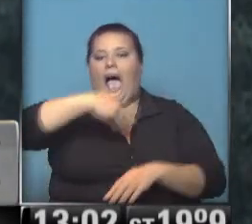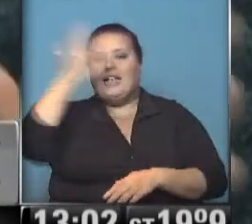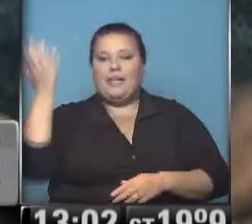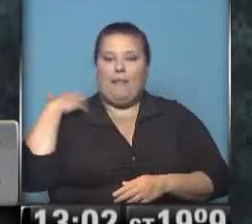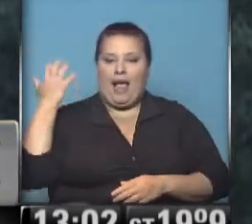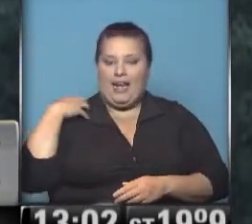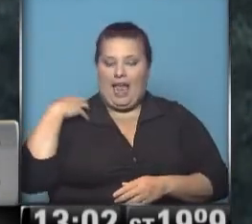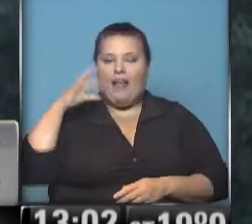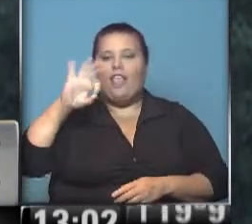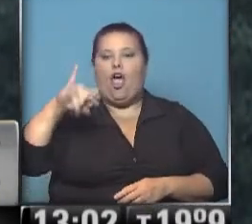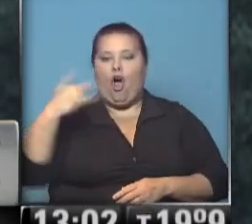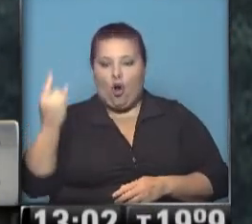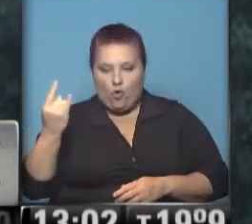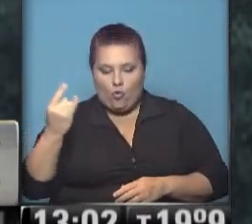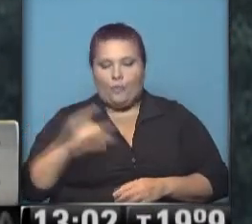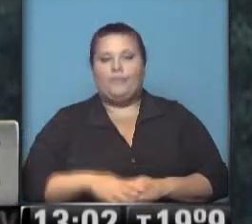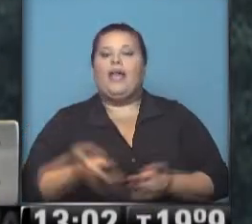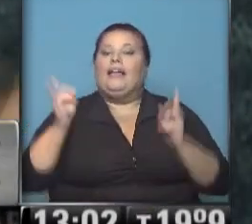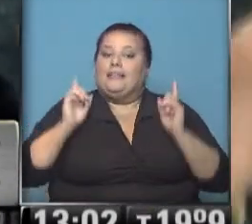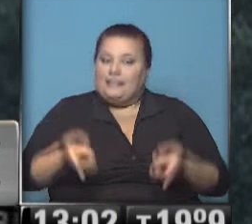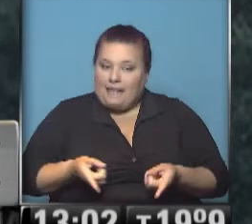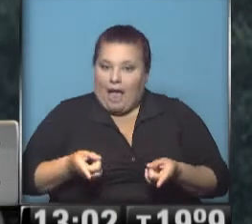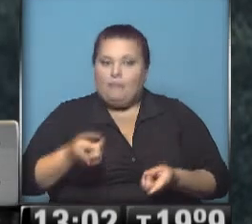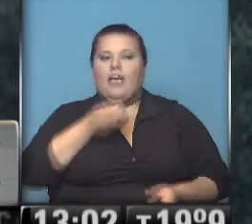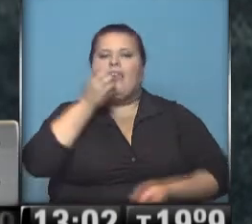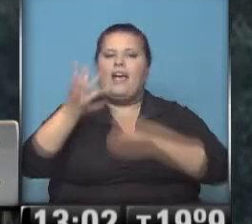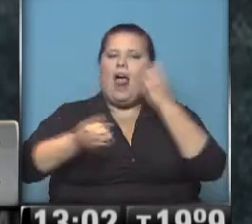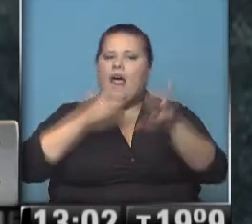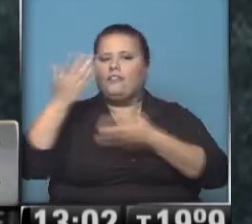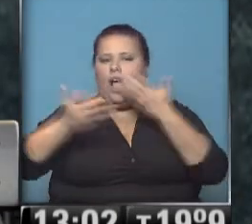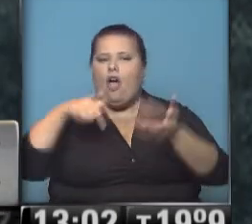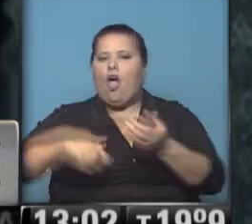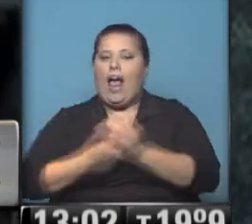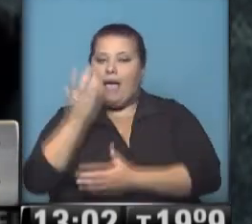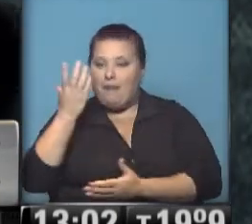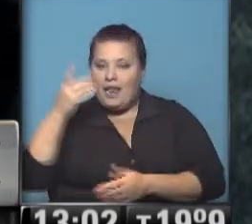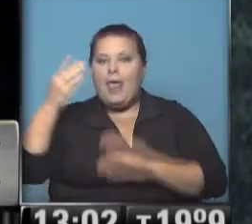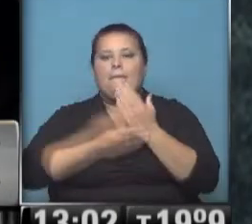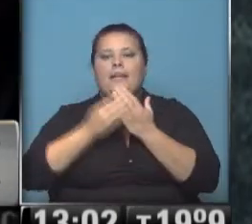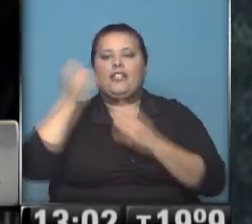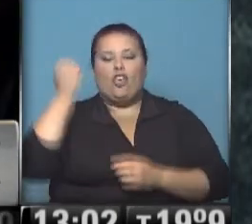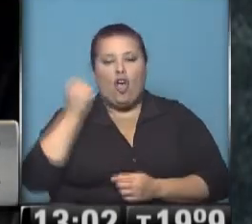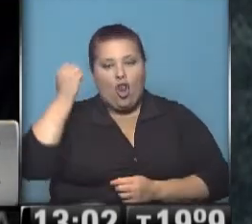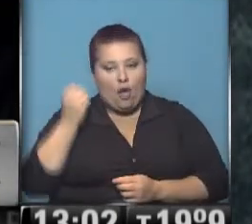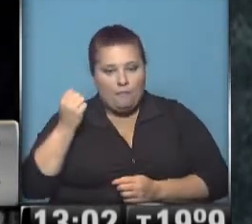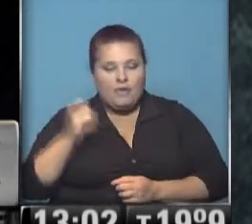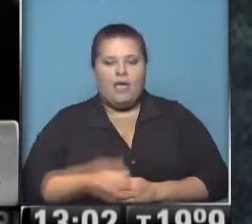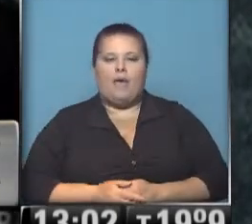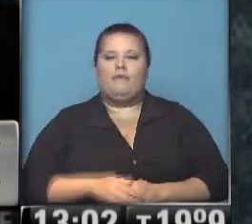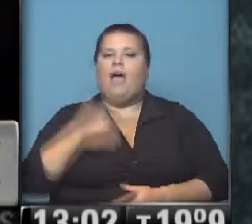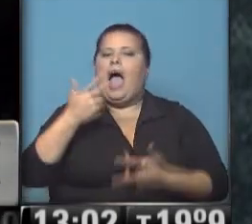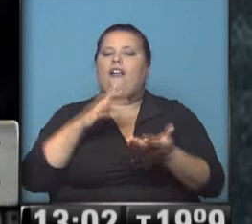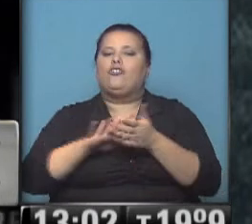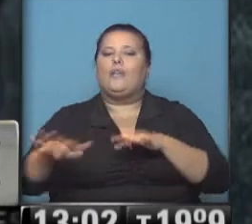General de las Naciones Unidas. Hay que agregar declaraciones que hizo esta mañana el ministro de Economía, Axel Kicillof. Se refirió